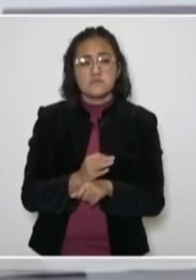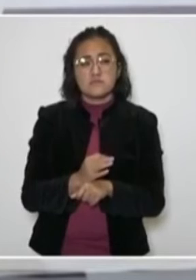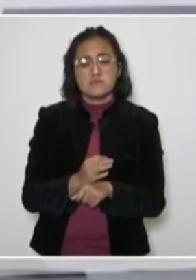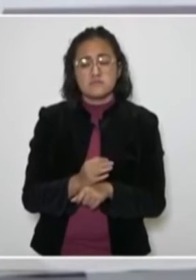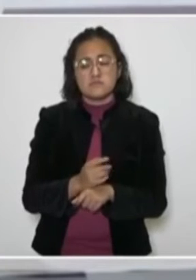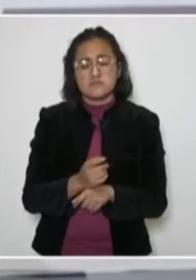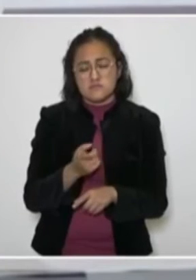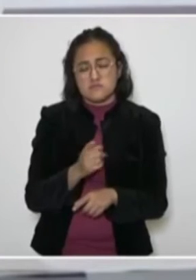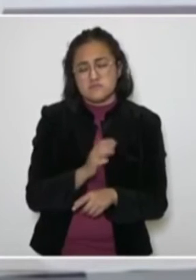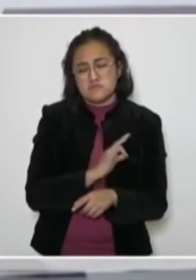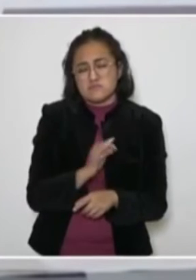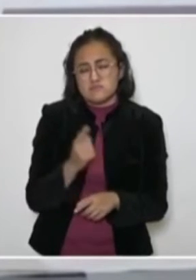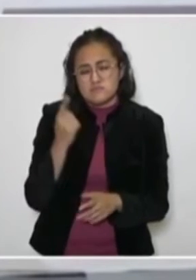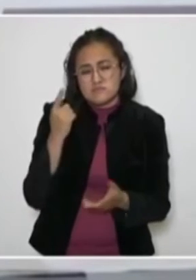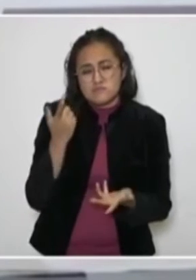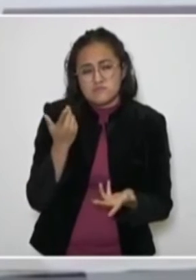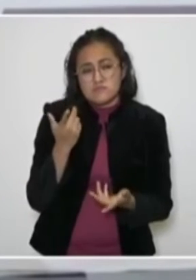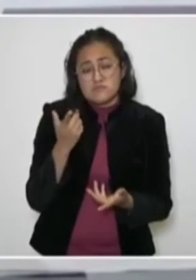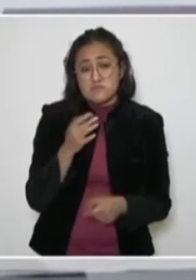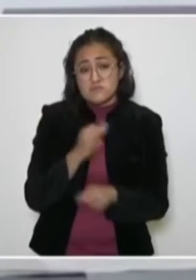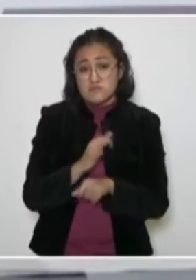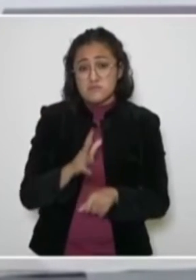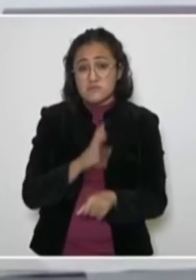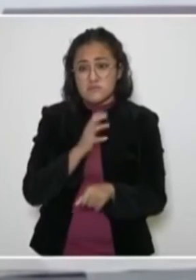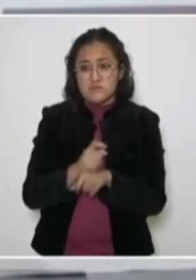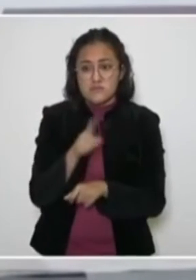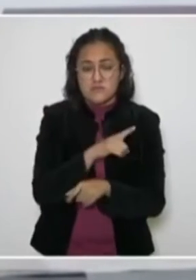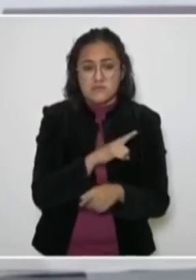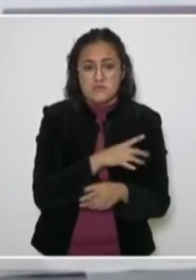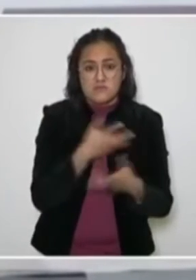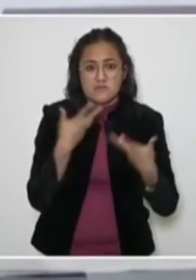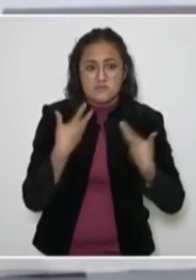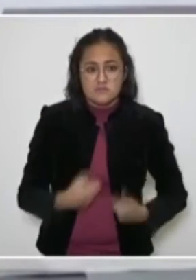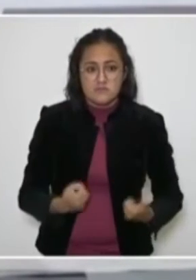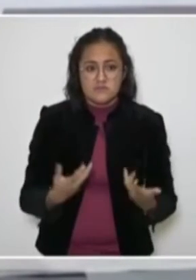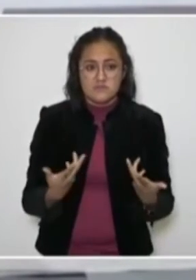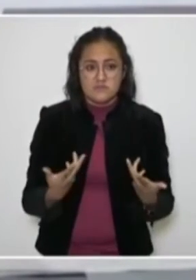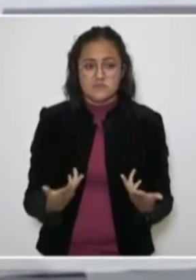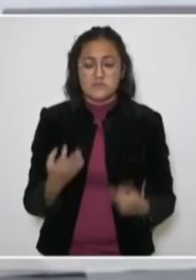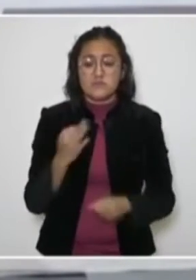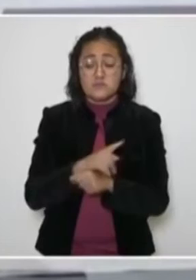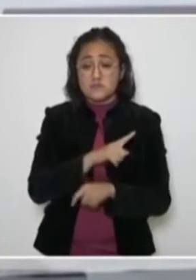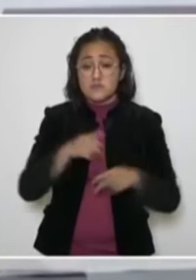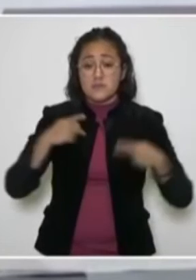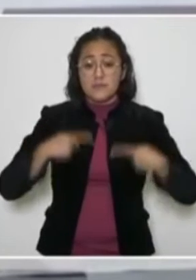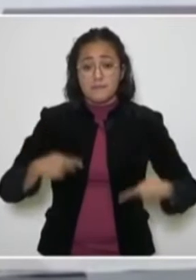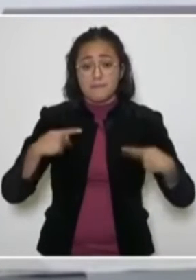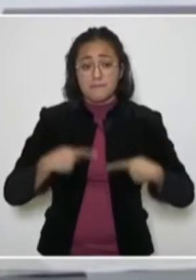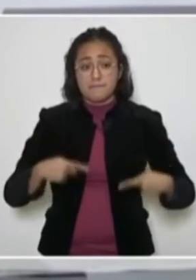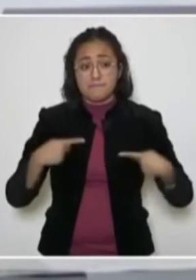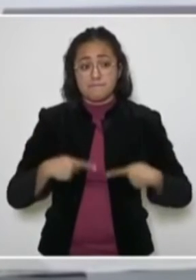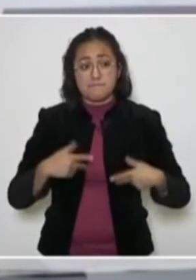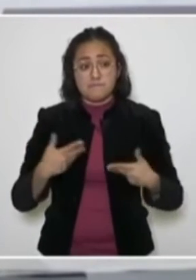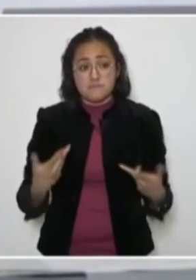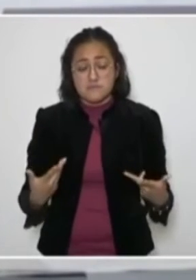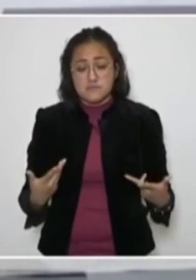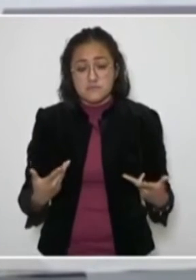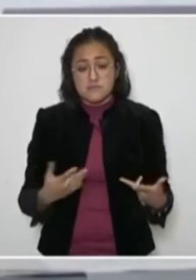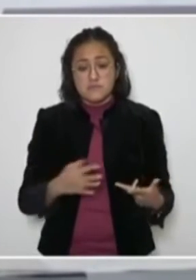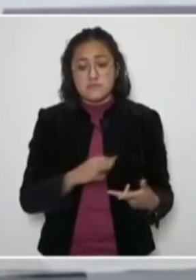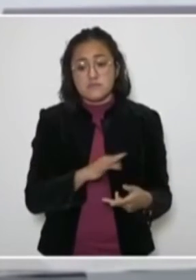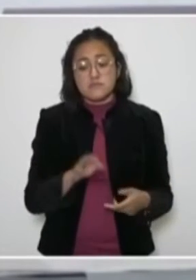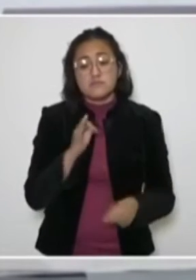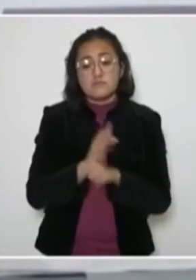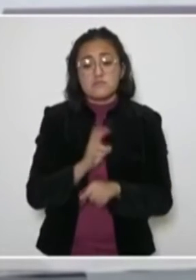a ponerse el biológico. Esta quinta ola hizo que la gente pues viera